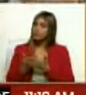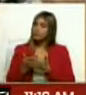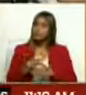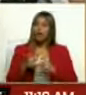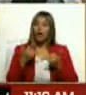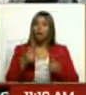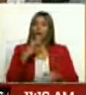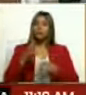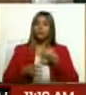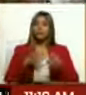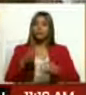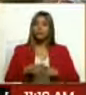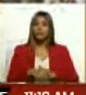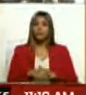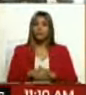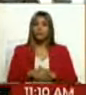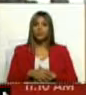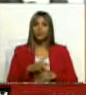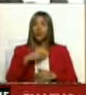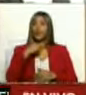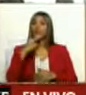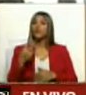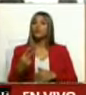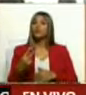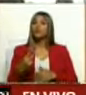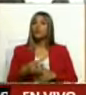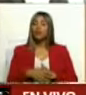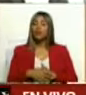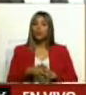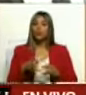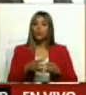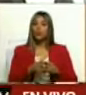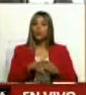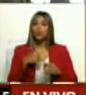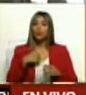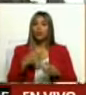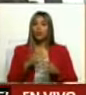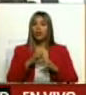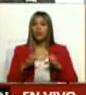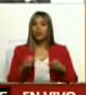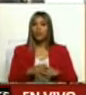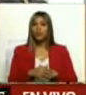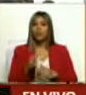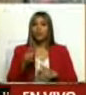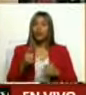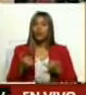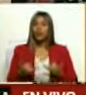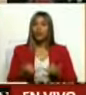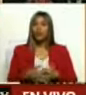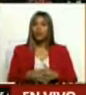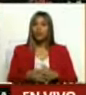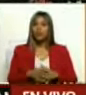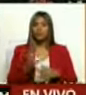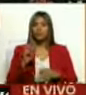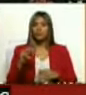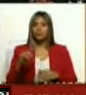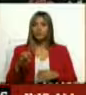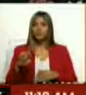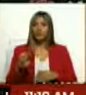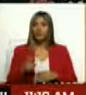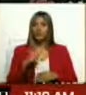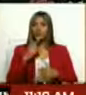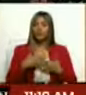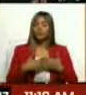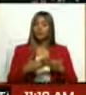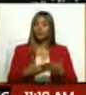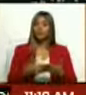son las declaraciones precisamente de los voceros del sector académico, quienes están en este momento en el Consejo Nacional Electoral para entregar